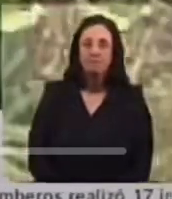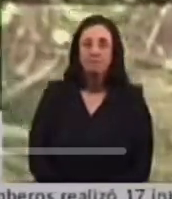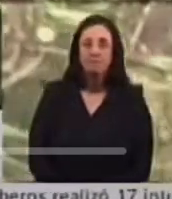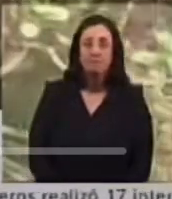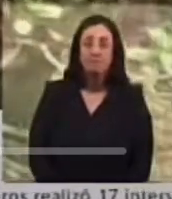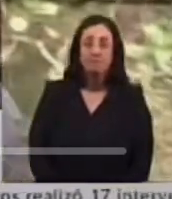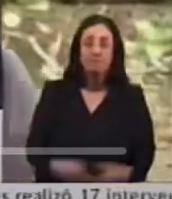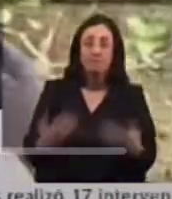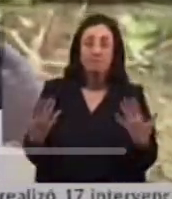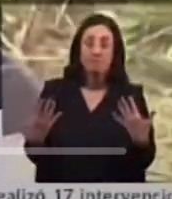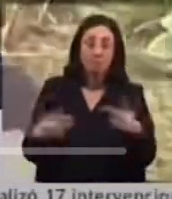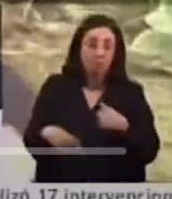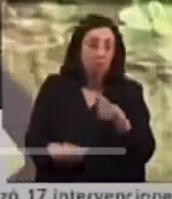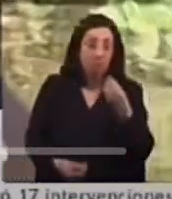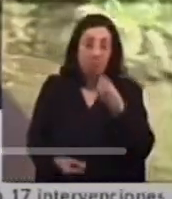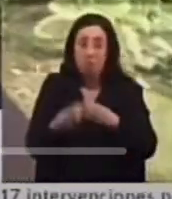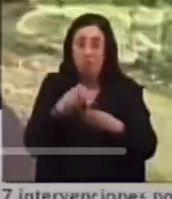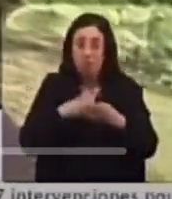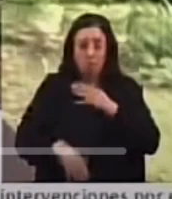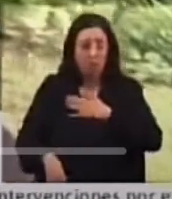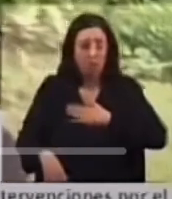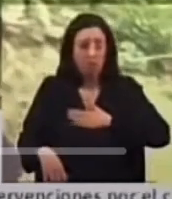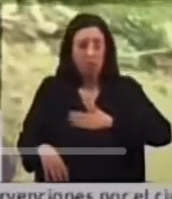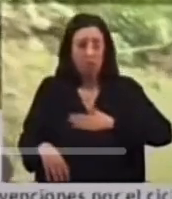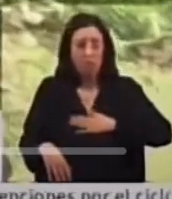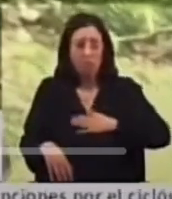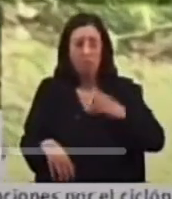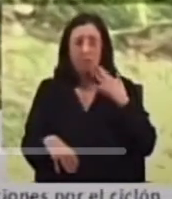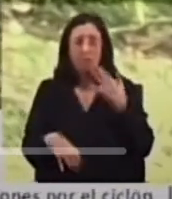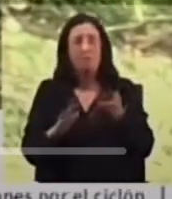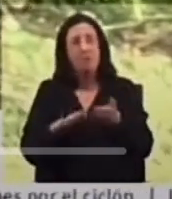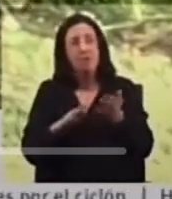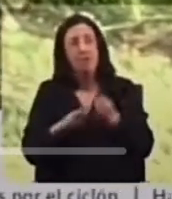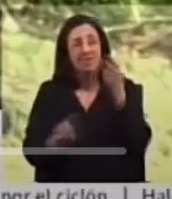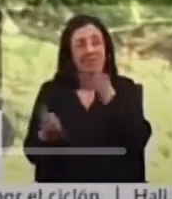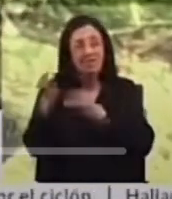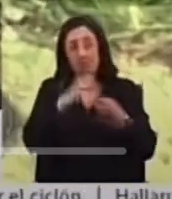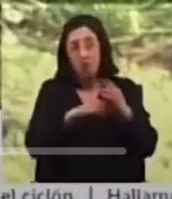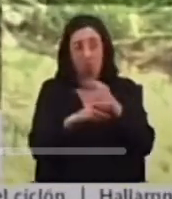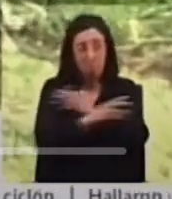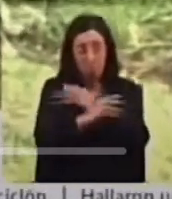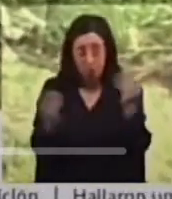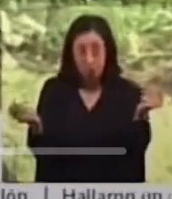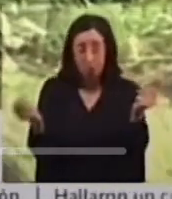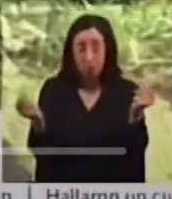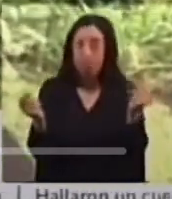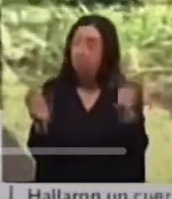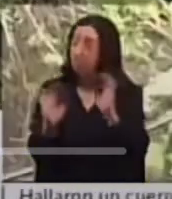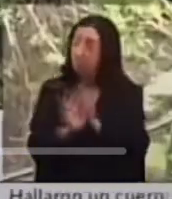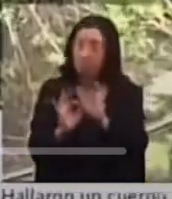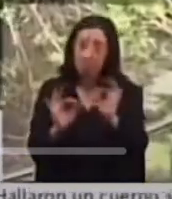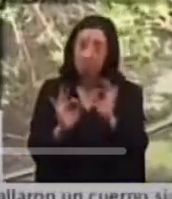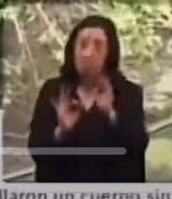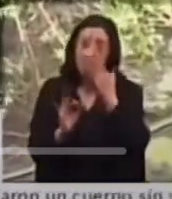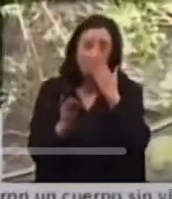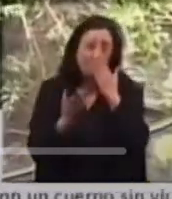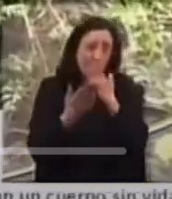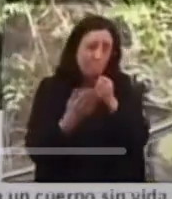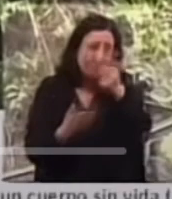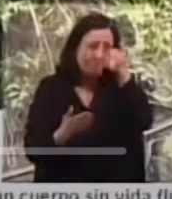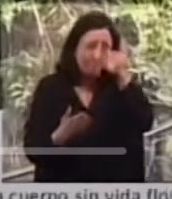Estaba acá comiendo tranquilamente, ya pensando que el ciclón este había pasado, todo este ventarrón, y no, se ve que en la última